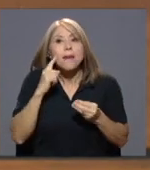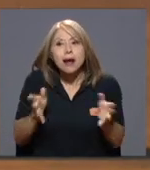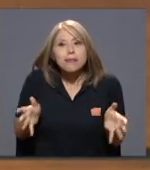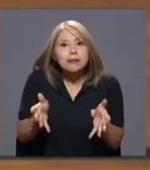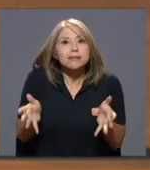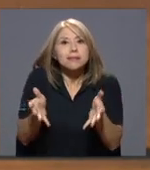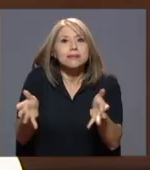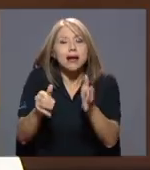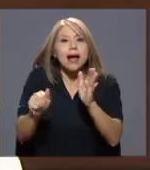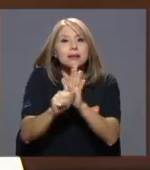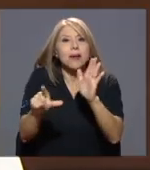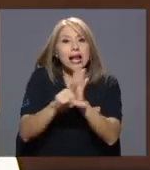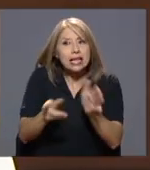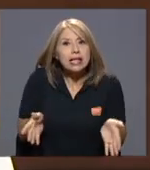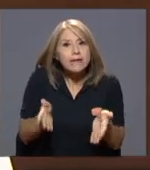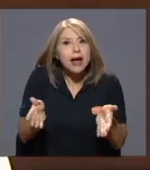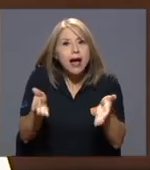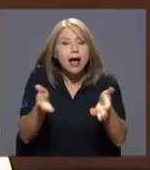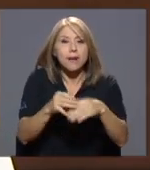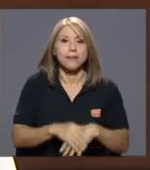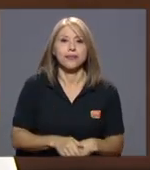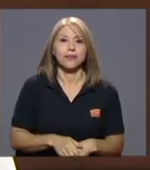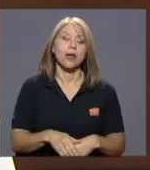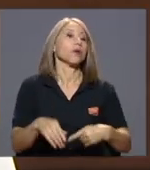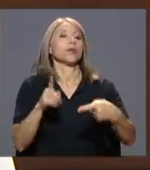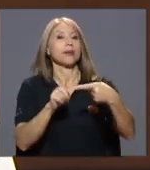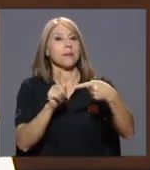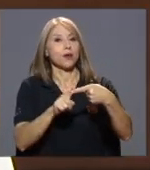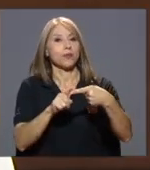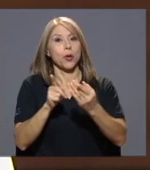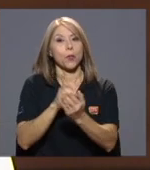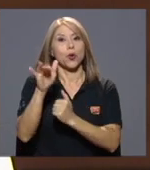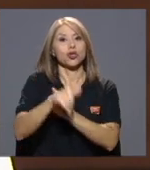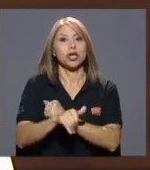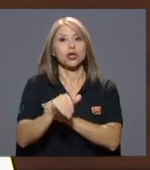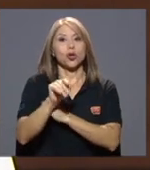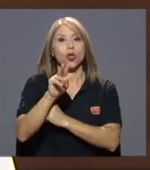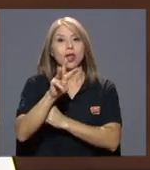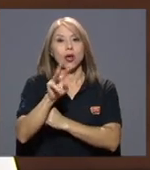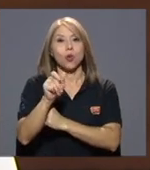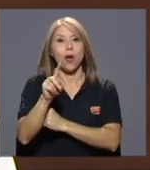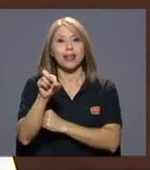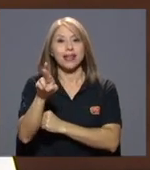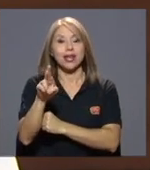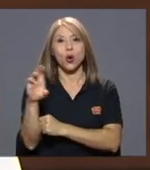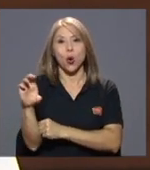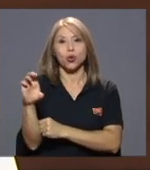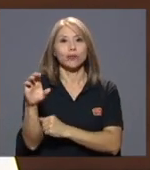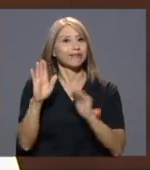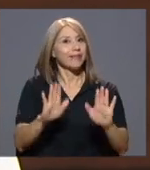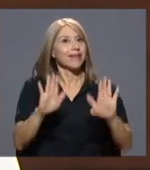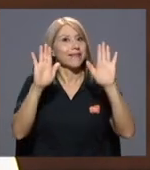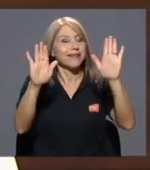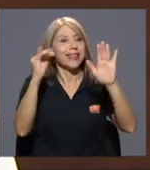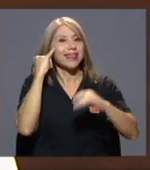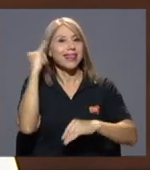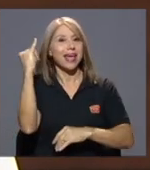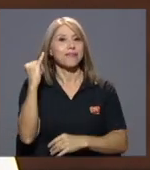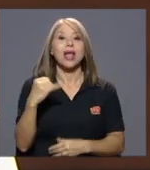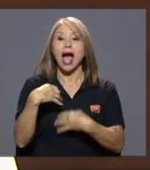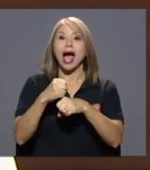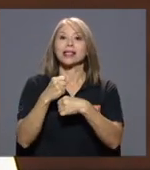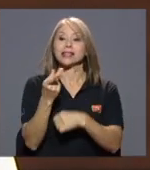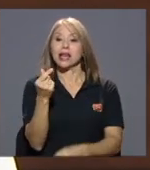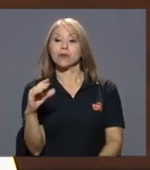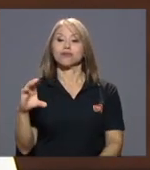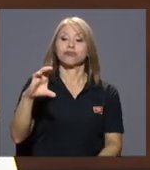Asamblea Legislativa en esa vía? Bueno, sobre lo primero, el proyecto de don Walter Cotto es una fabulosa idea, que es hacer una pensión que